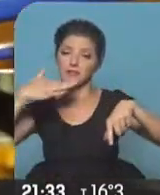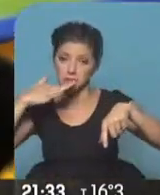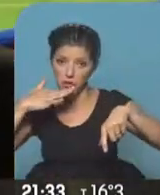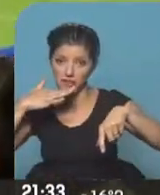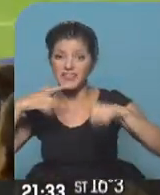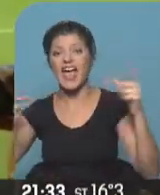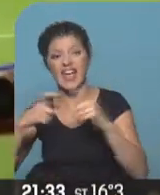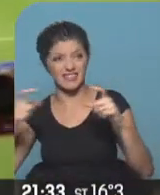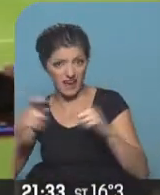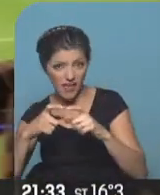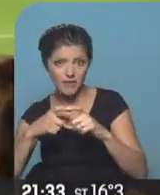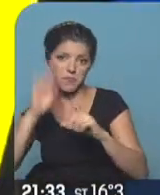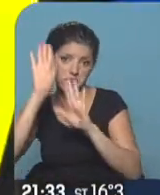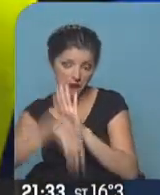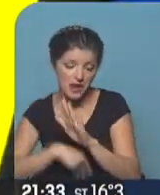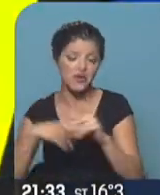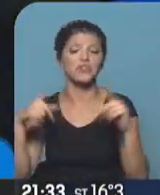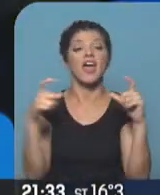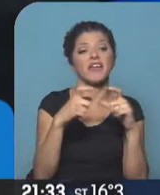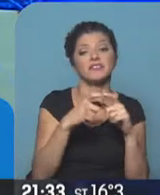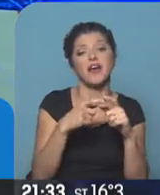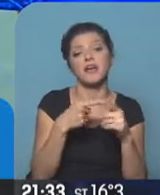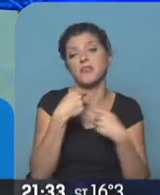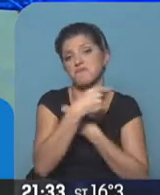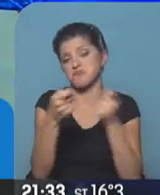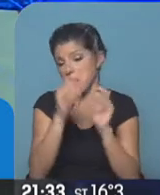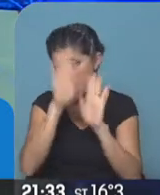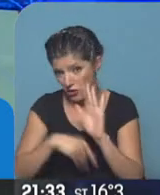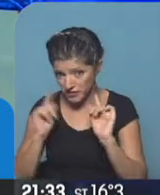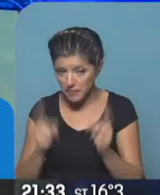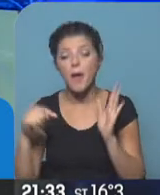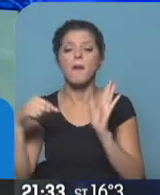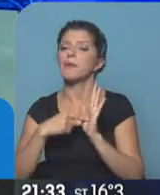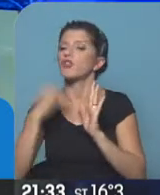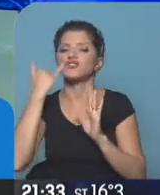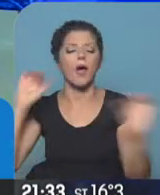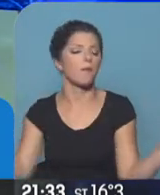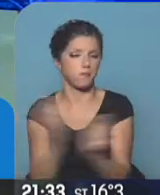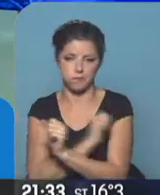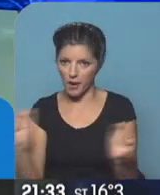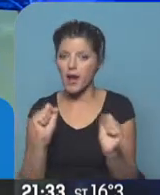vender, menos entradas de protocolo, pero esta confirmación. Asimismo,